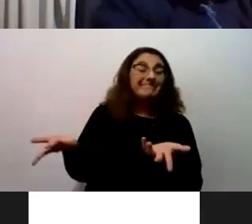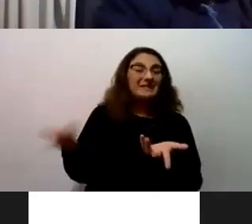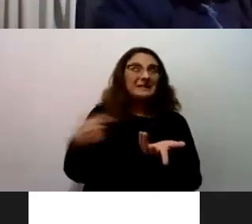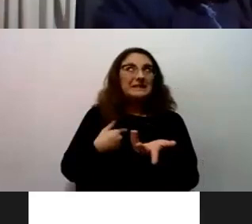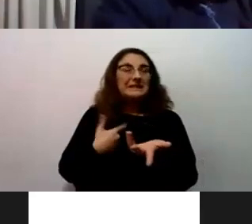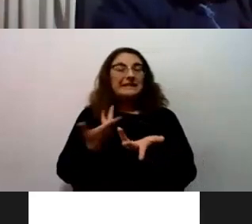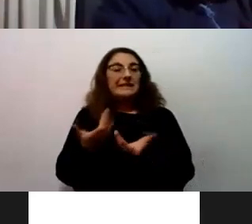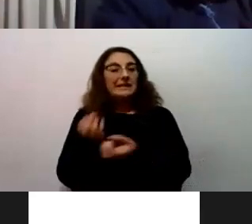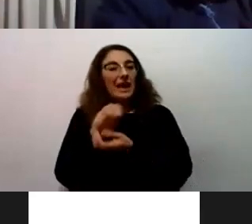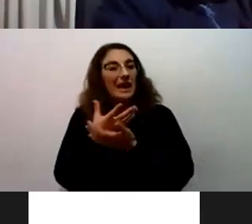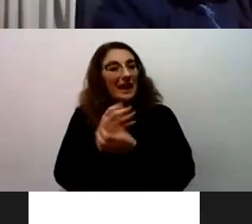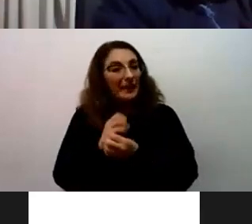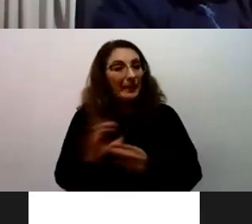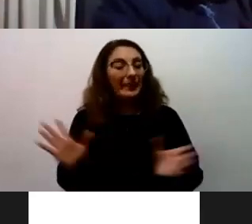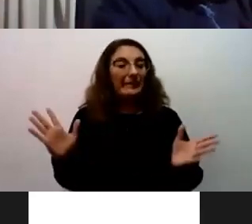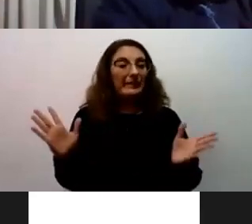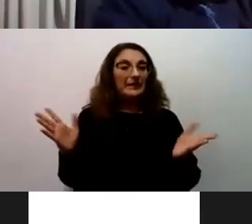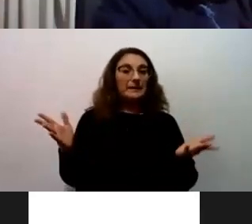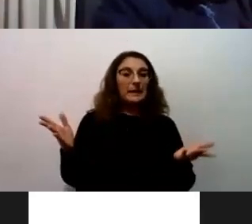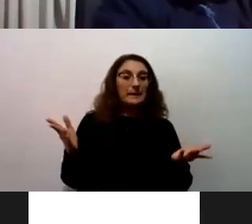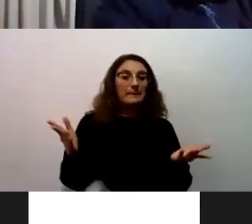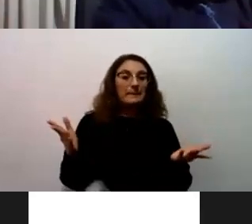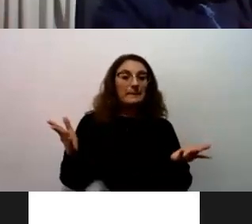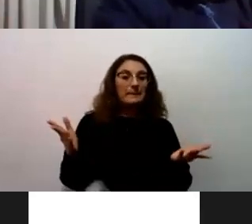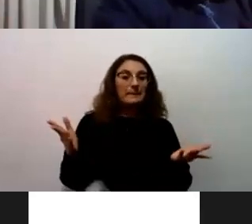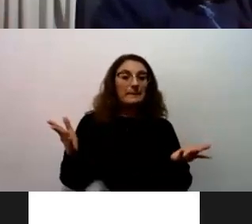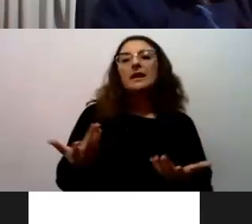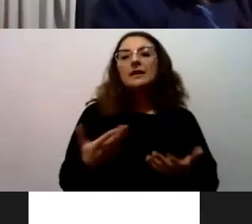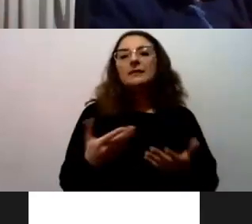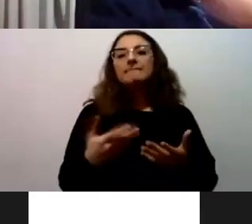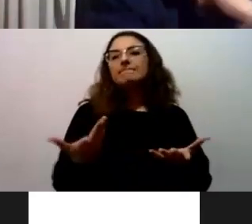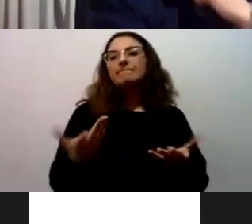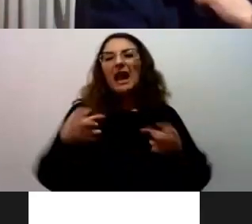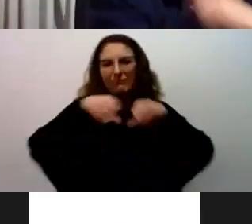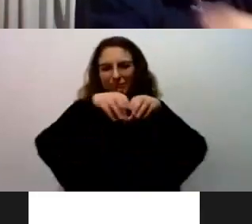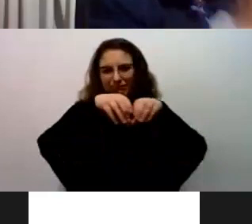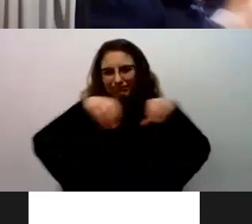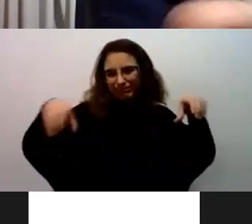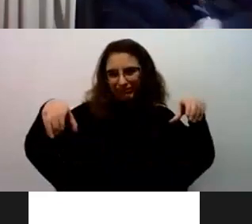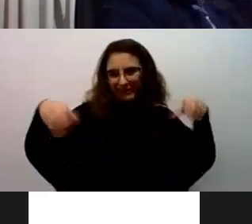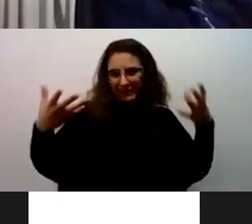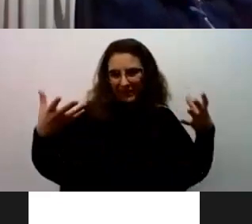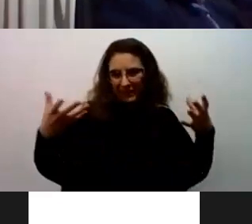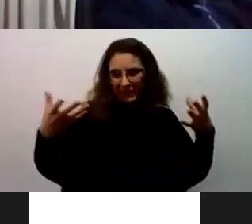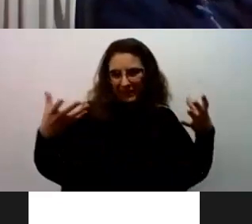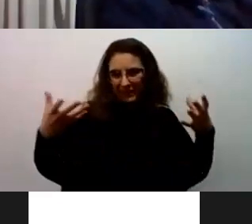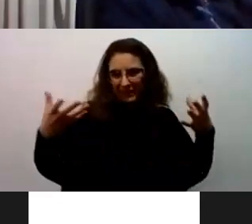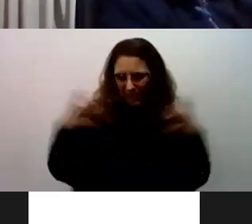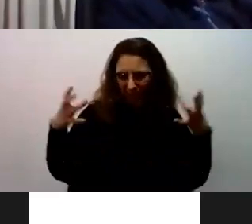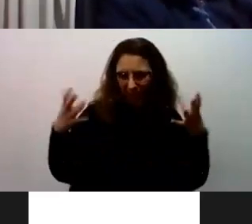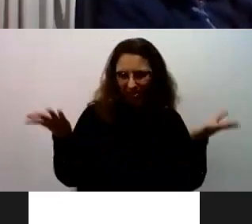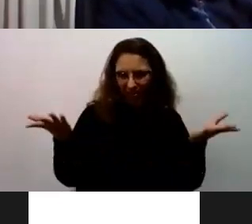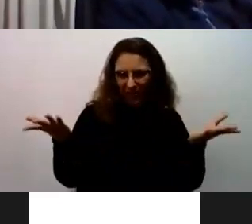con respecto a las carroceras más grandes de la Argentina son las que están en Rosario. Todas las empresas